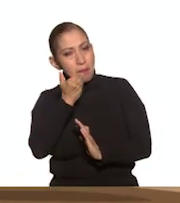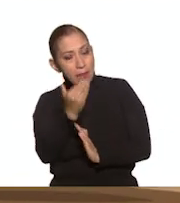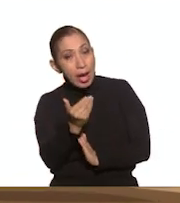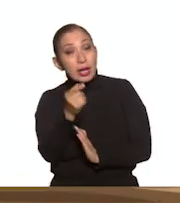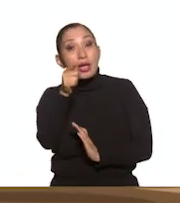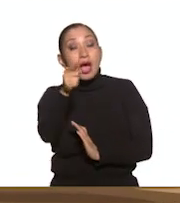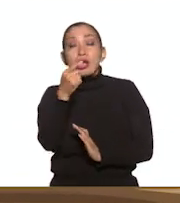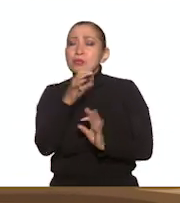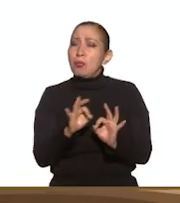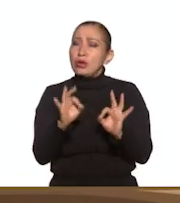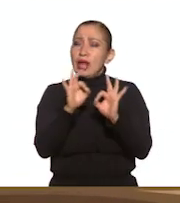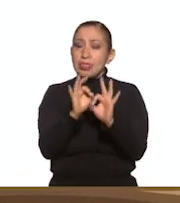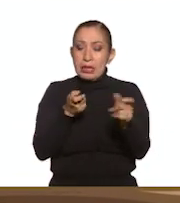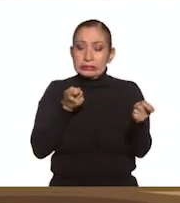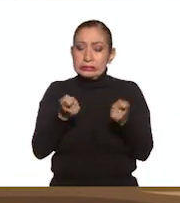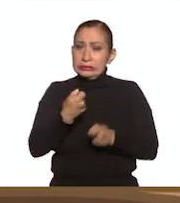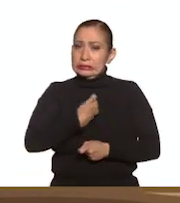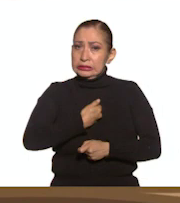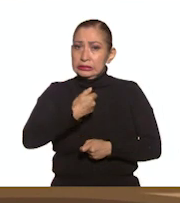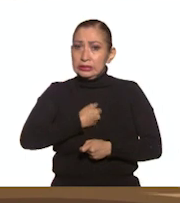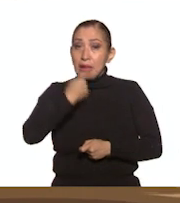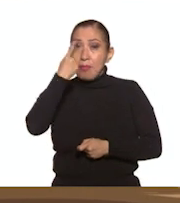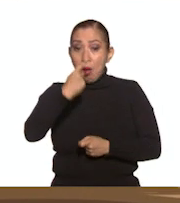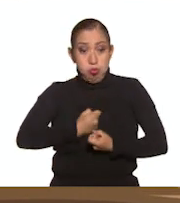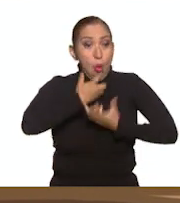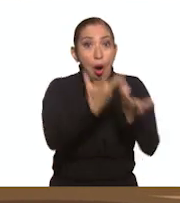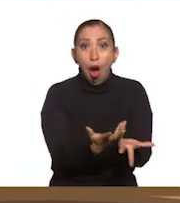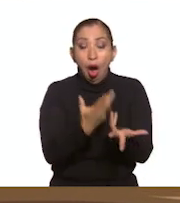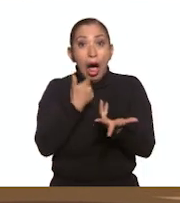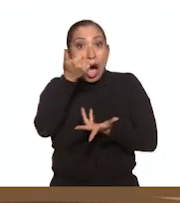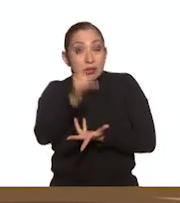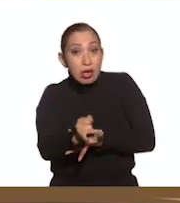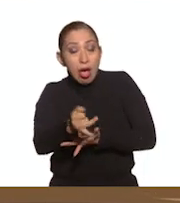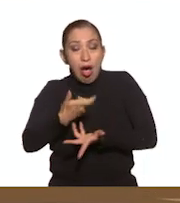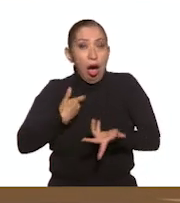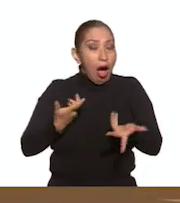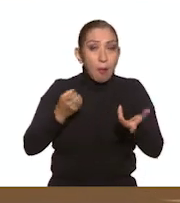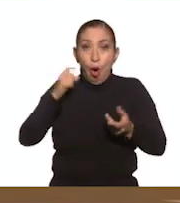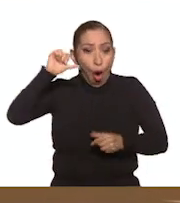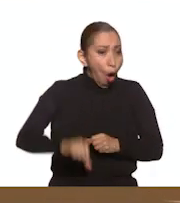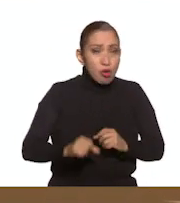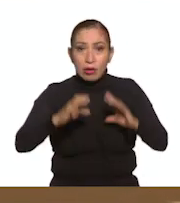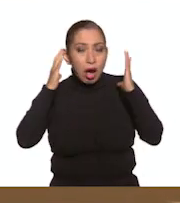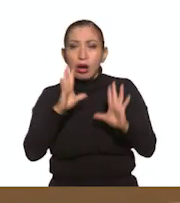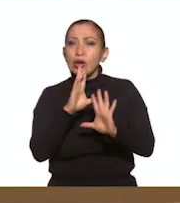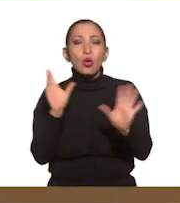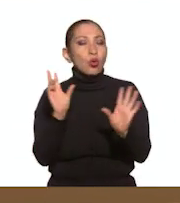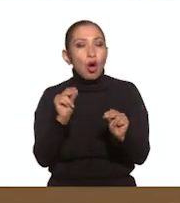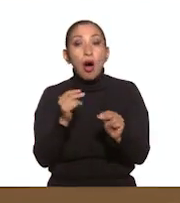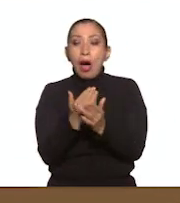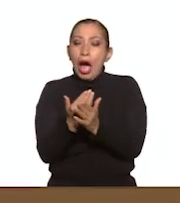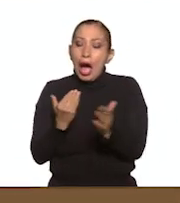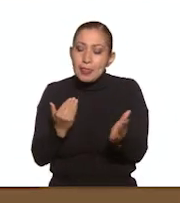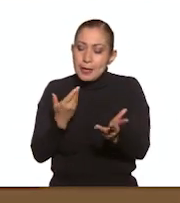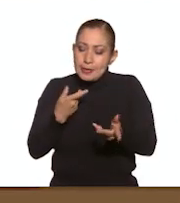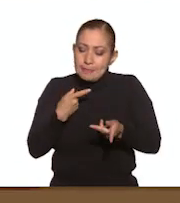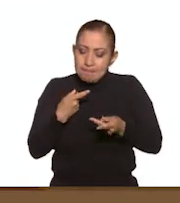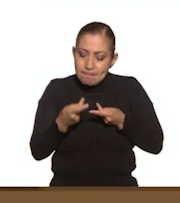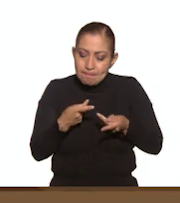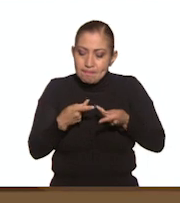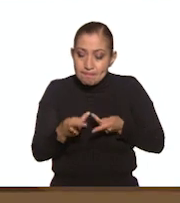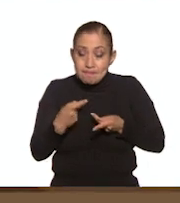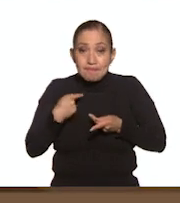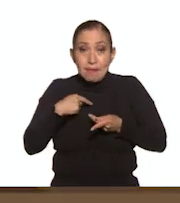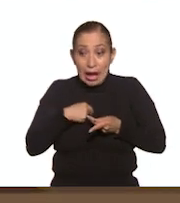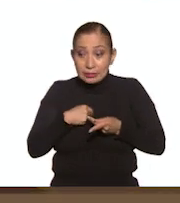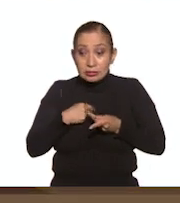saber autorregularnos para evitar reaccionar y expresar nuestros pensamientos y emociones sin que hayan pasado por un filtro, ya que cuando no